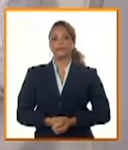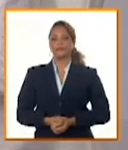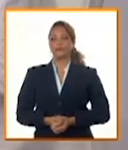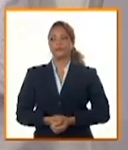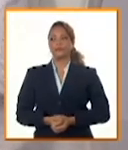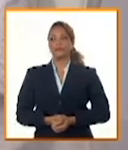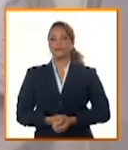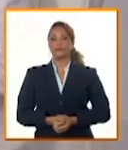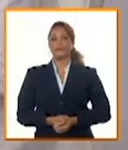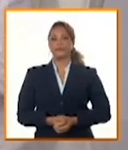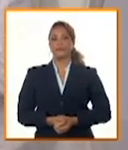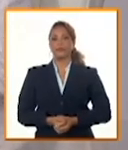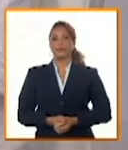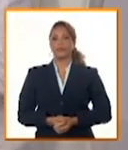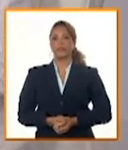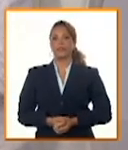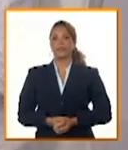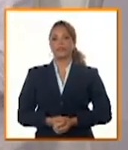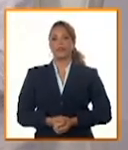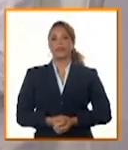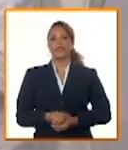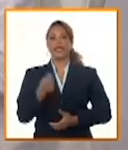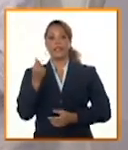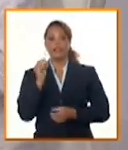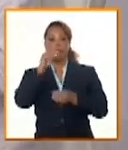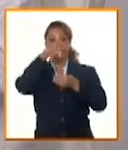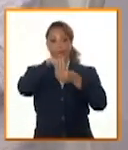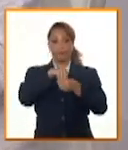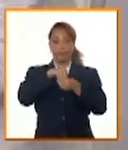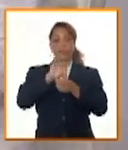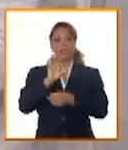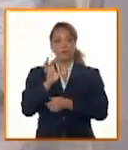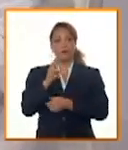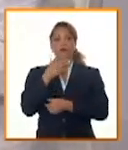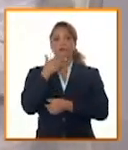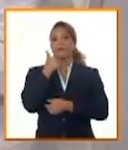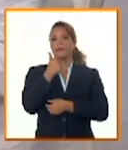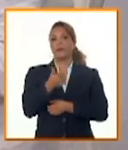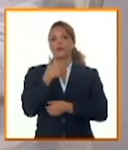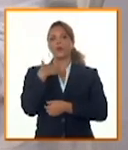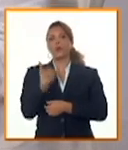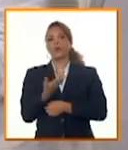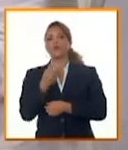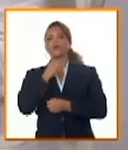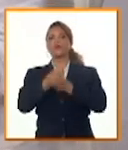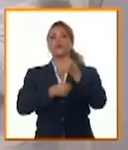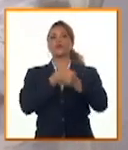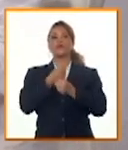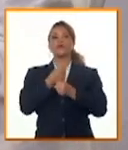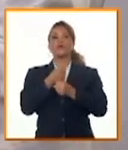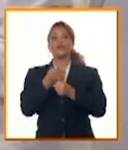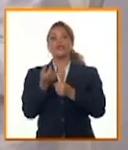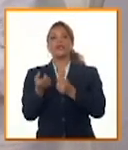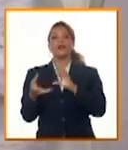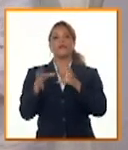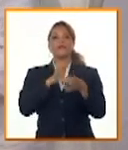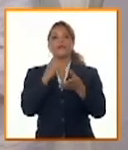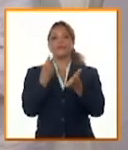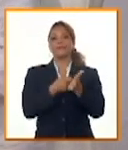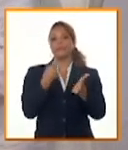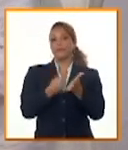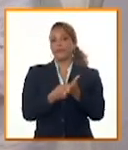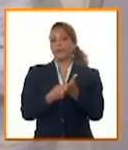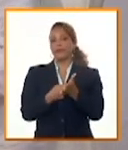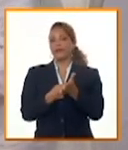bancarizar permite ejercer un mayor control sobre los flujos monetarios Cómo se utilizan los flujos monetarios para poder canalizar también otros